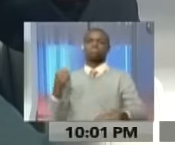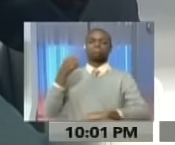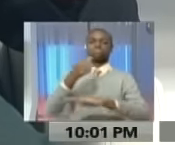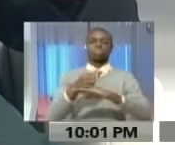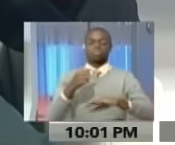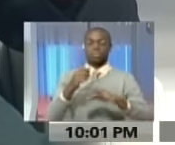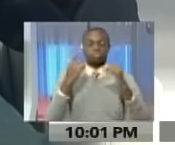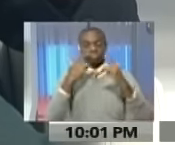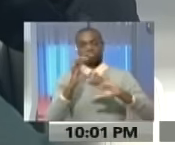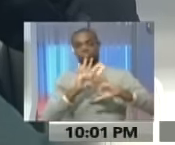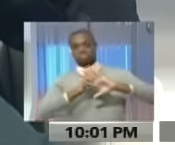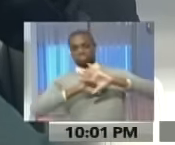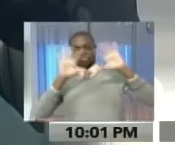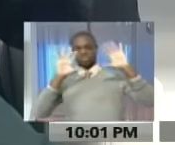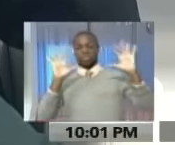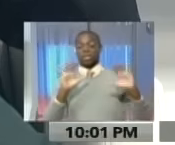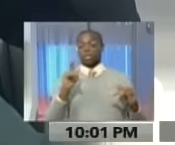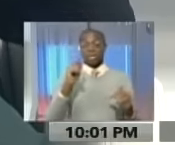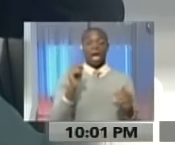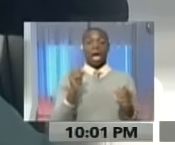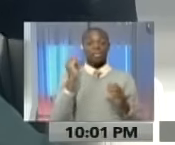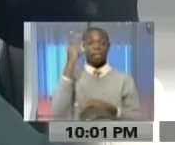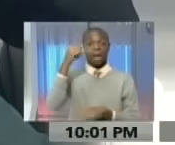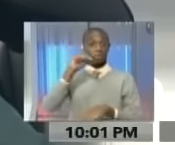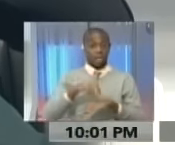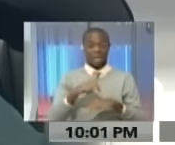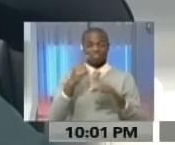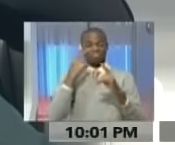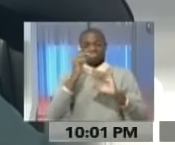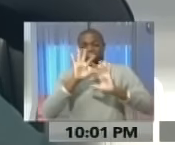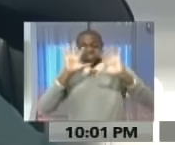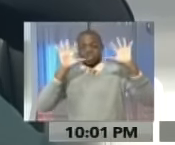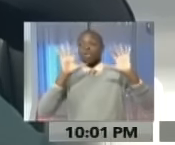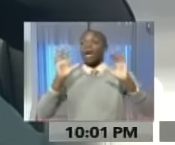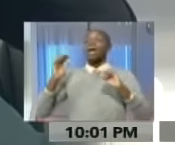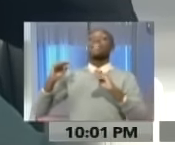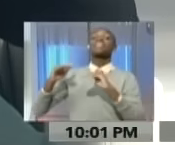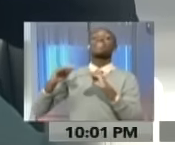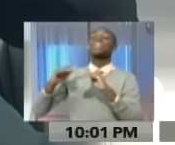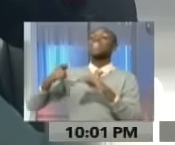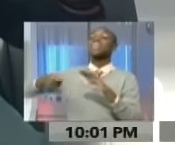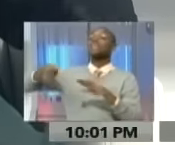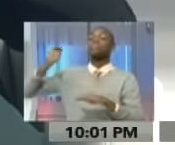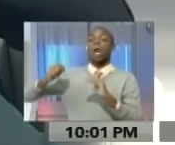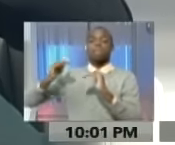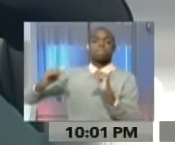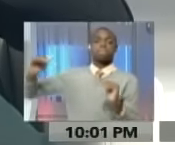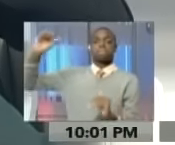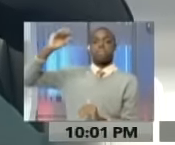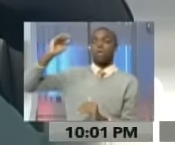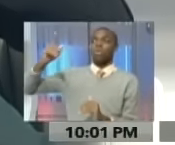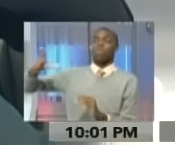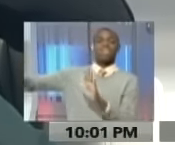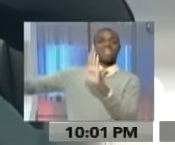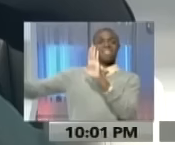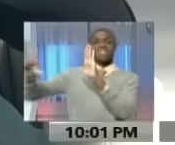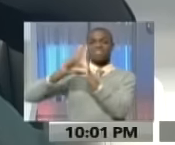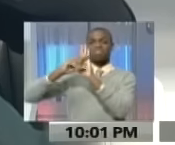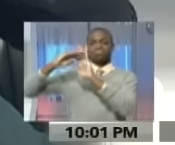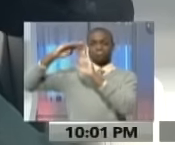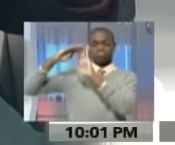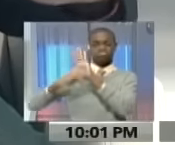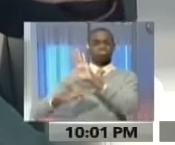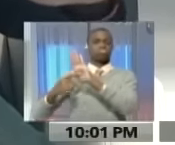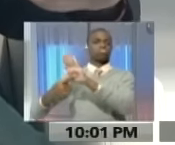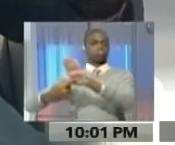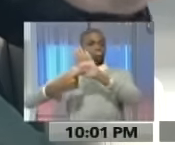presidente de la asamblea nacional y la asamblea nacional es decir pasando por encima del máximo tribunal de la República desacatando lo que es una sentencia además una